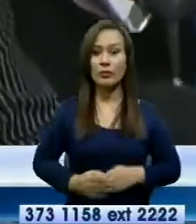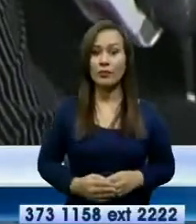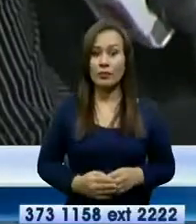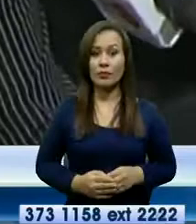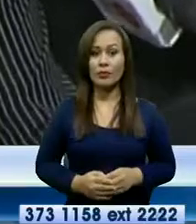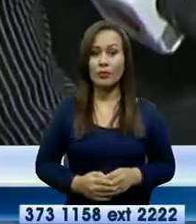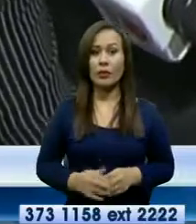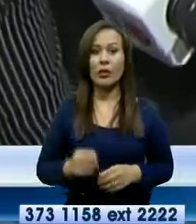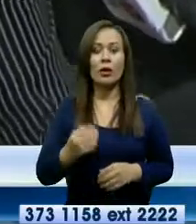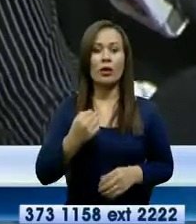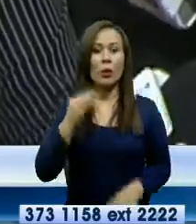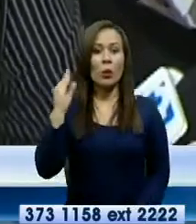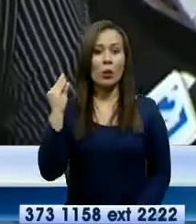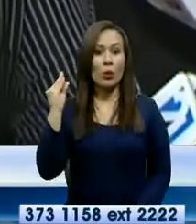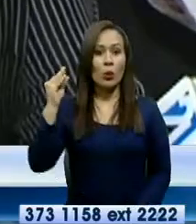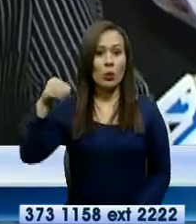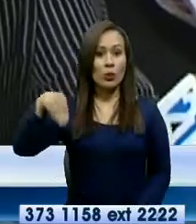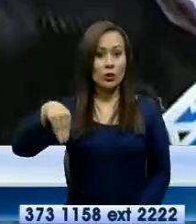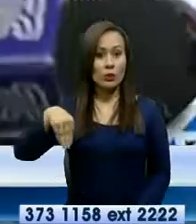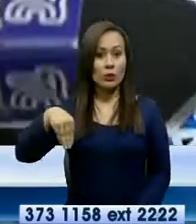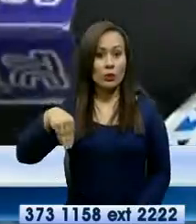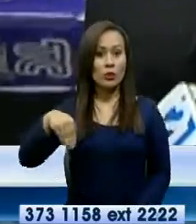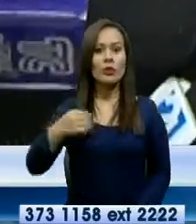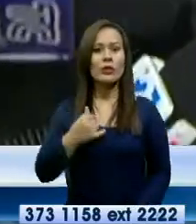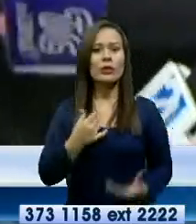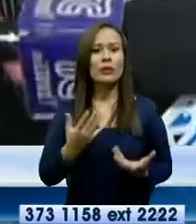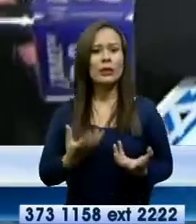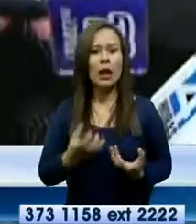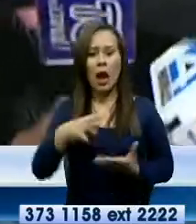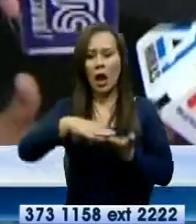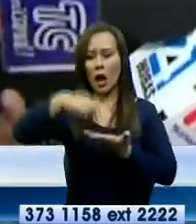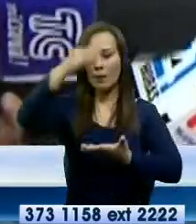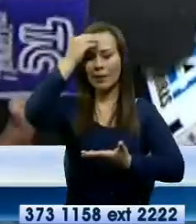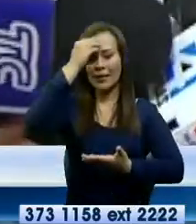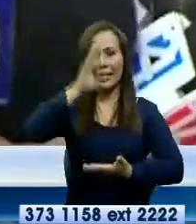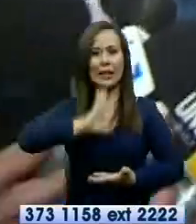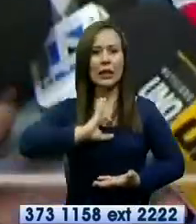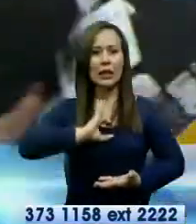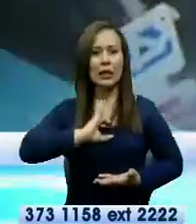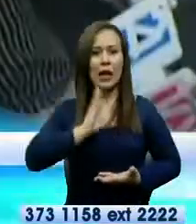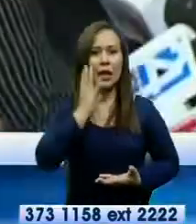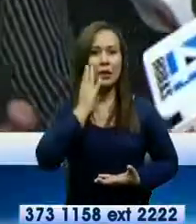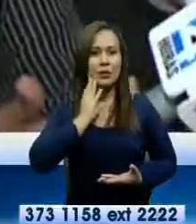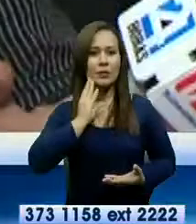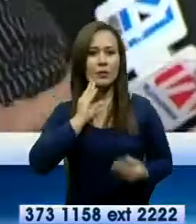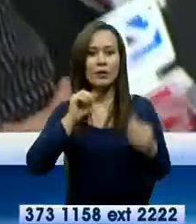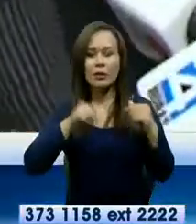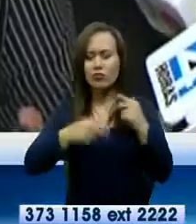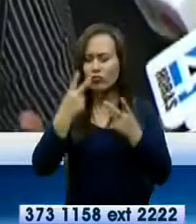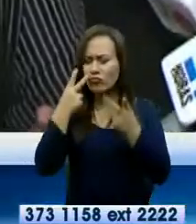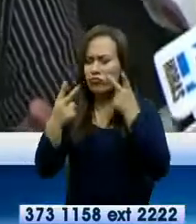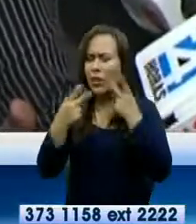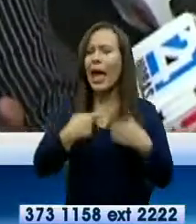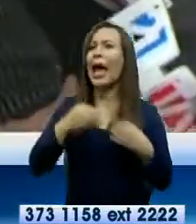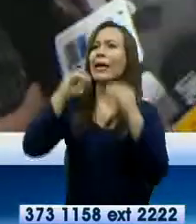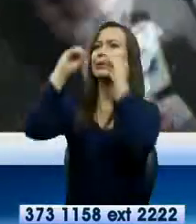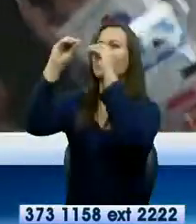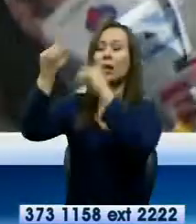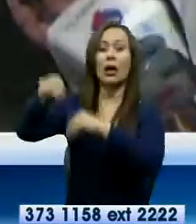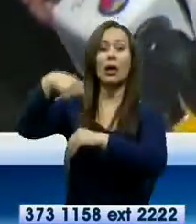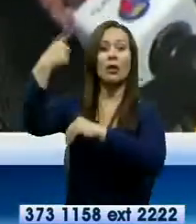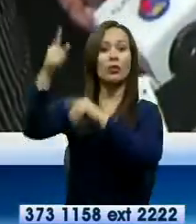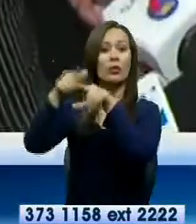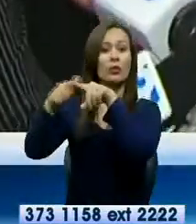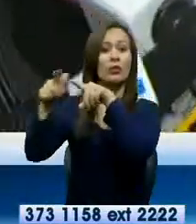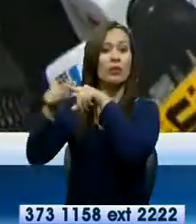UNASUR procura enriquecer el acervo técnico y la experiencia y transmitirla de un lado al otro, que